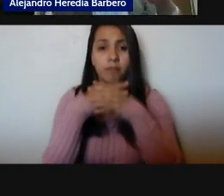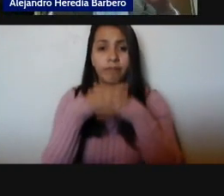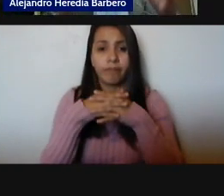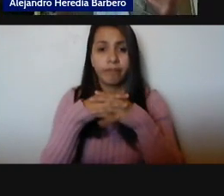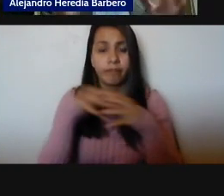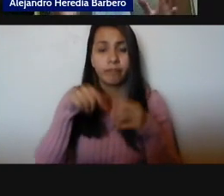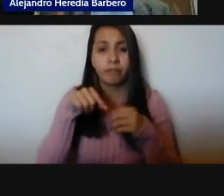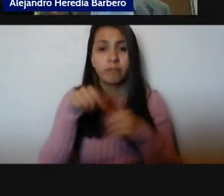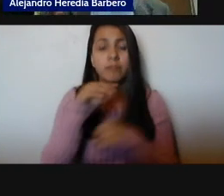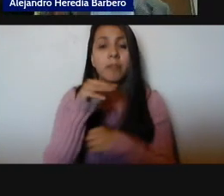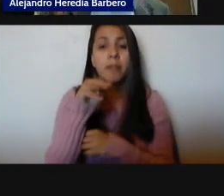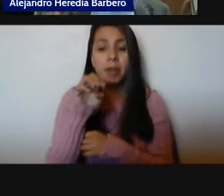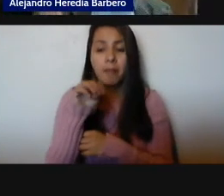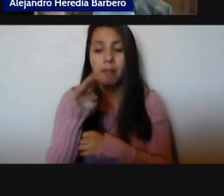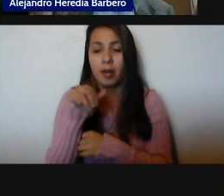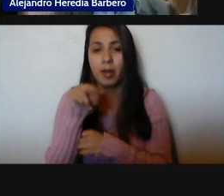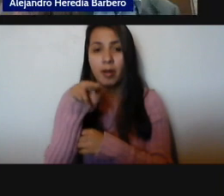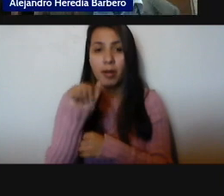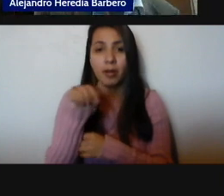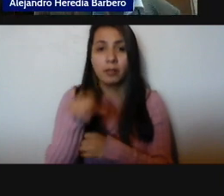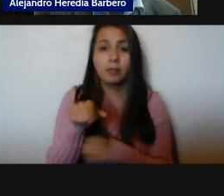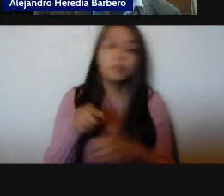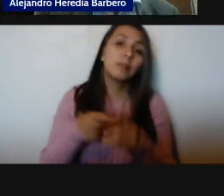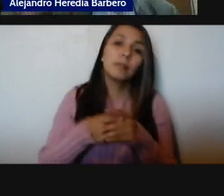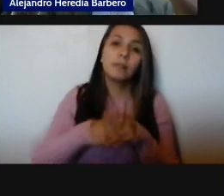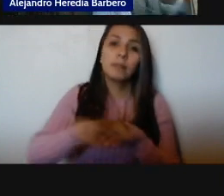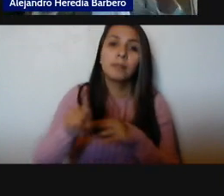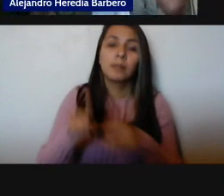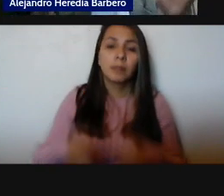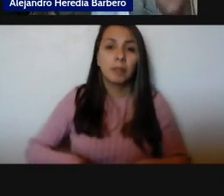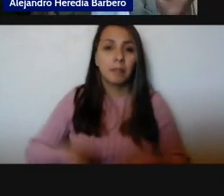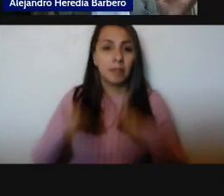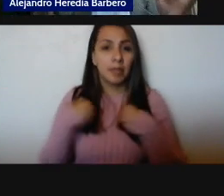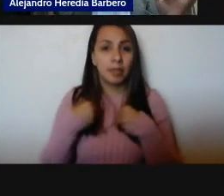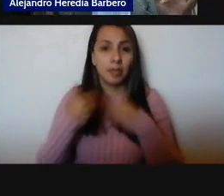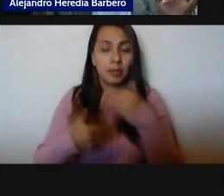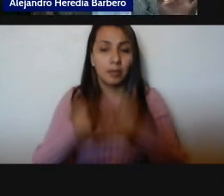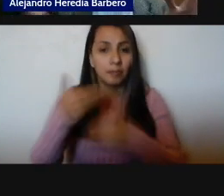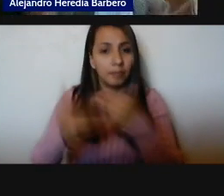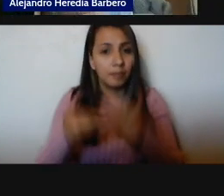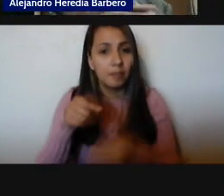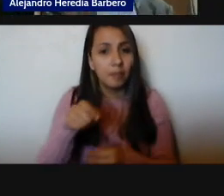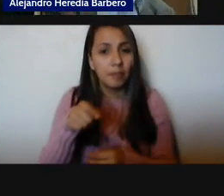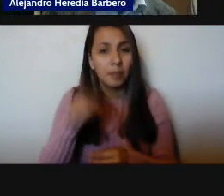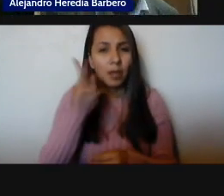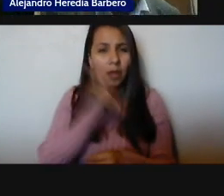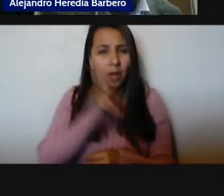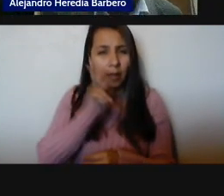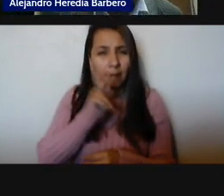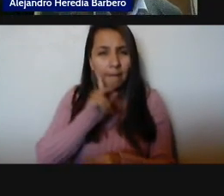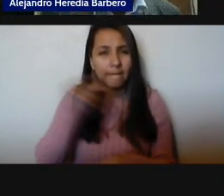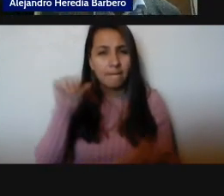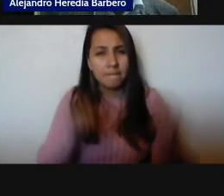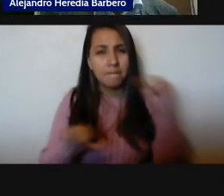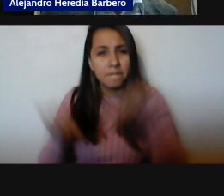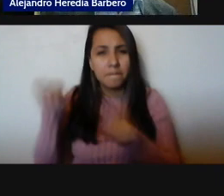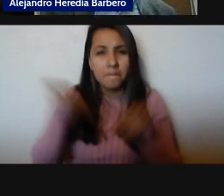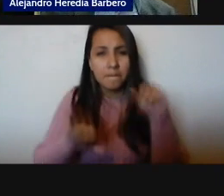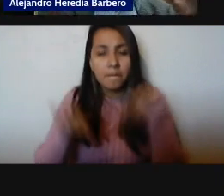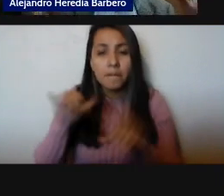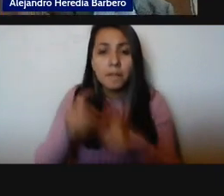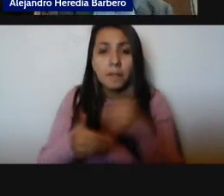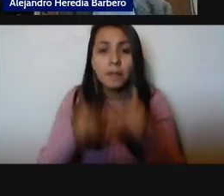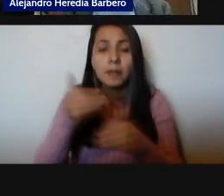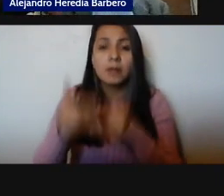membrana y ahí comienza nuestro proceso de formación de vida. Nuestros experimentos, como casi todas las fases